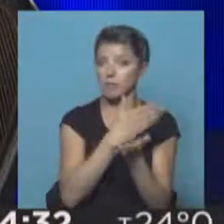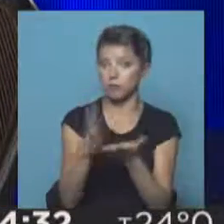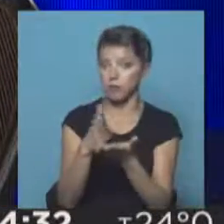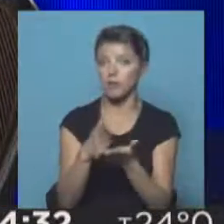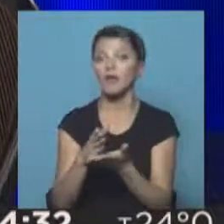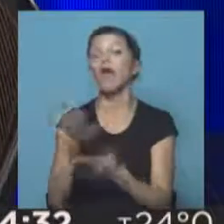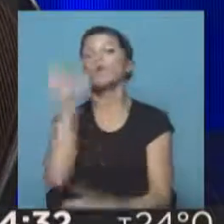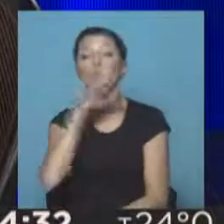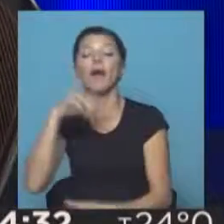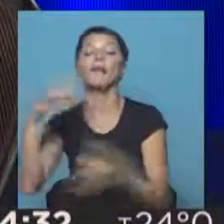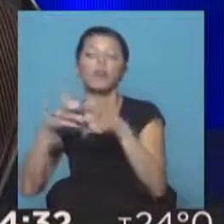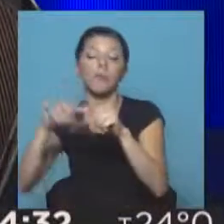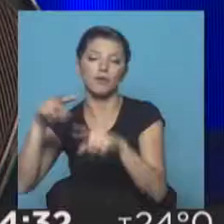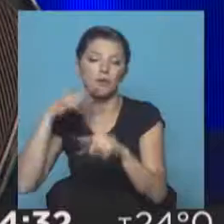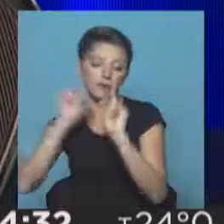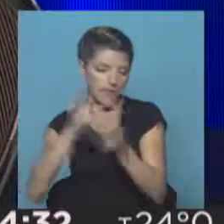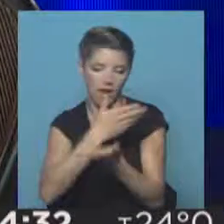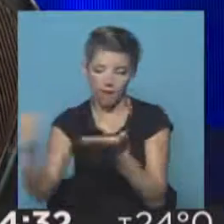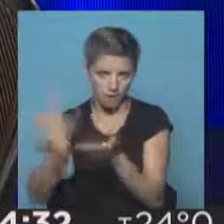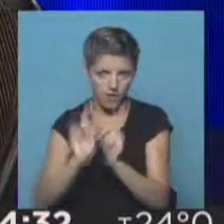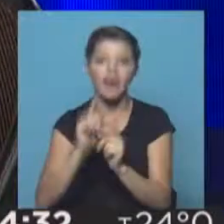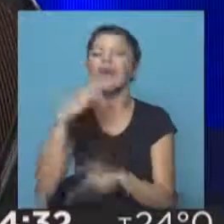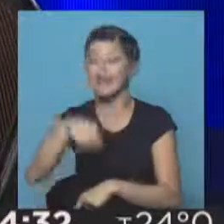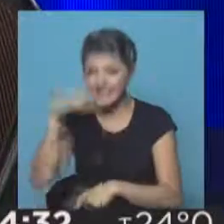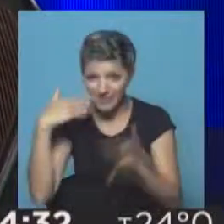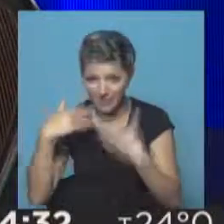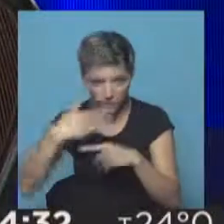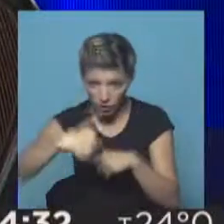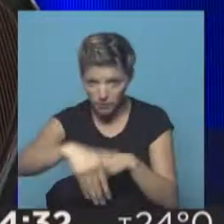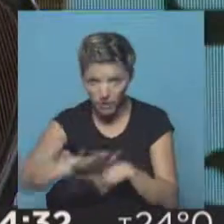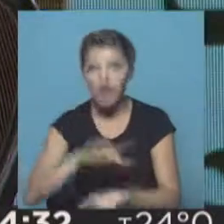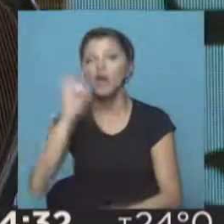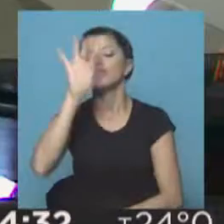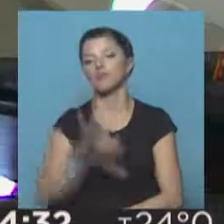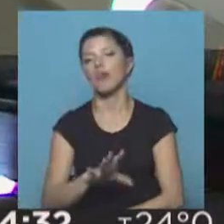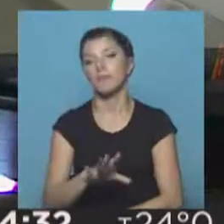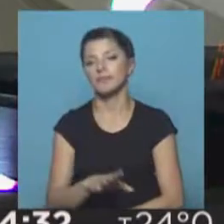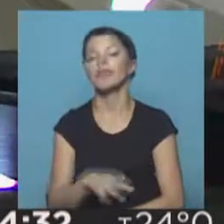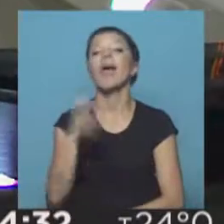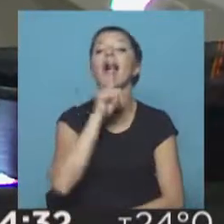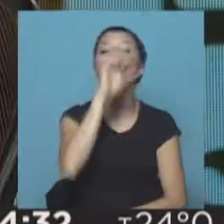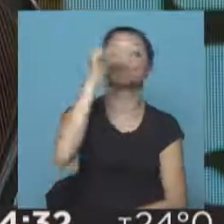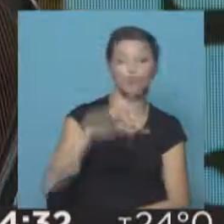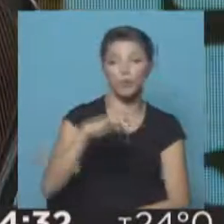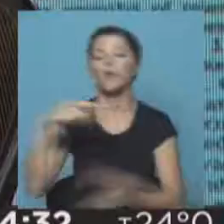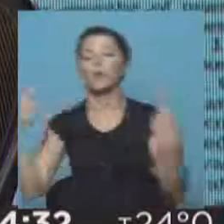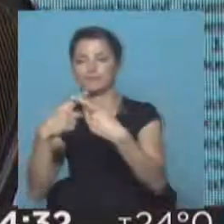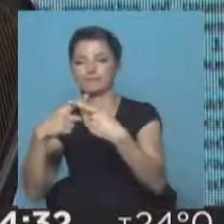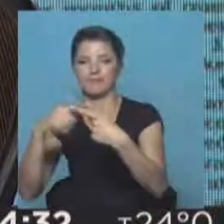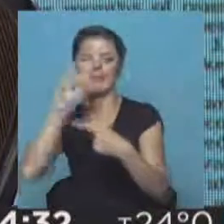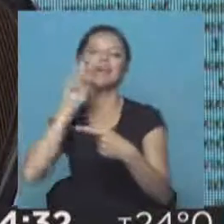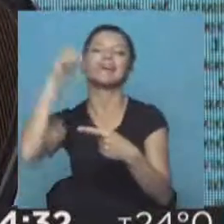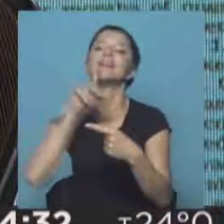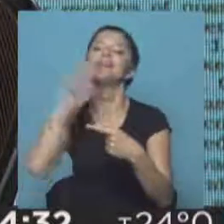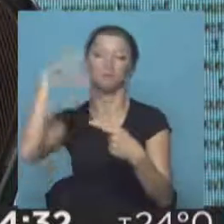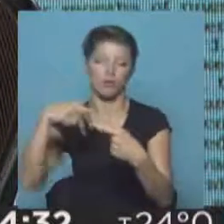la del Partido Verde. O sea, lo que vamos a tener en este debate y en todos los que siguen... 9 y 19 de octubre. Es Hillary Clinton versus Donald